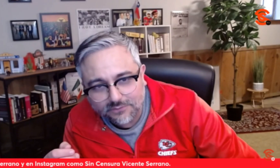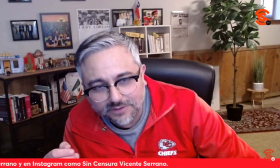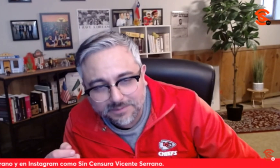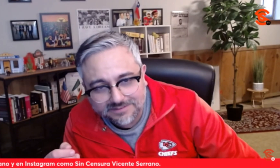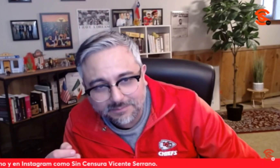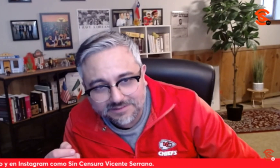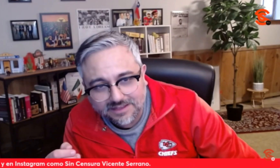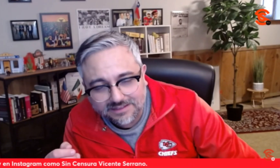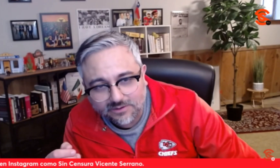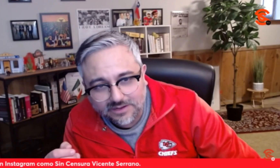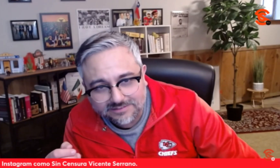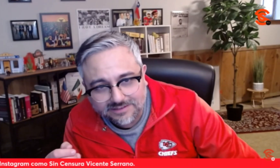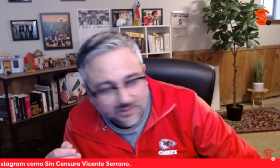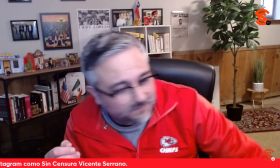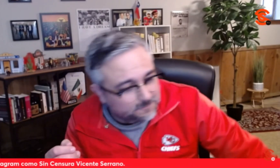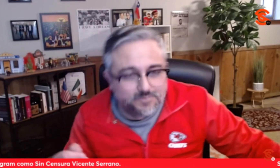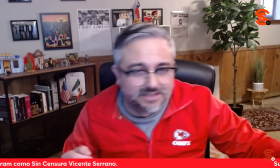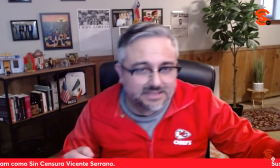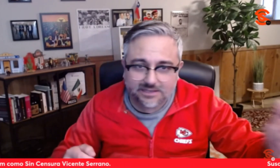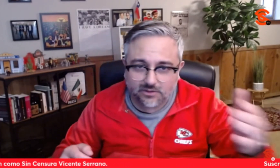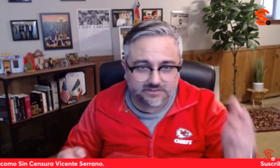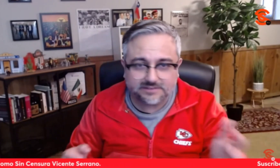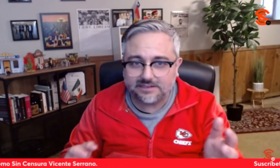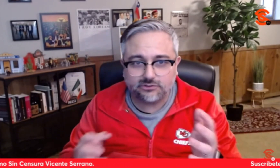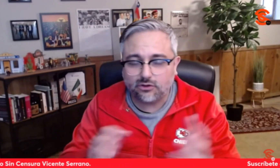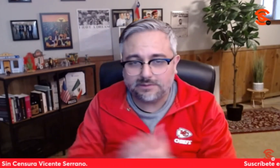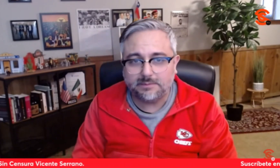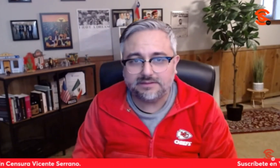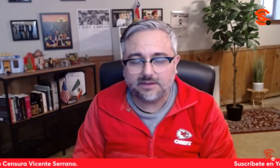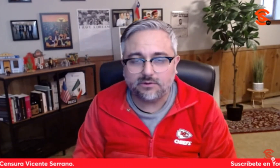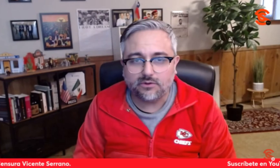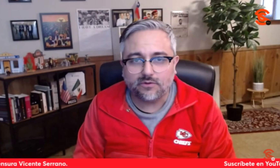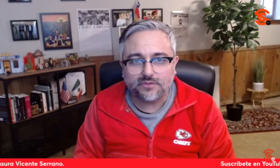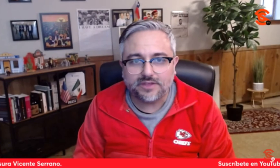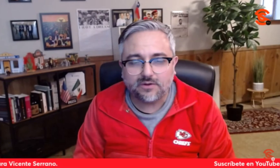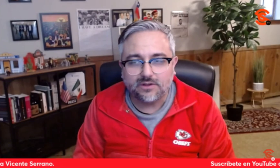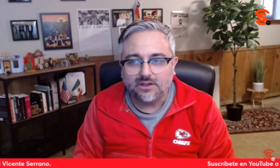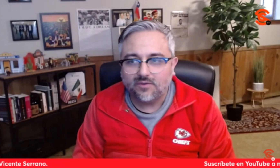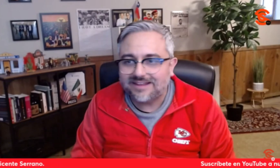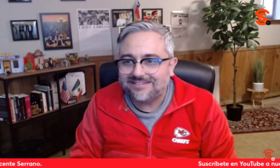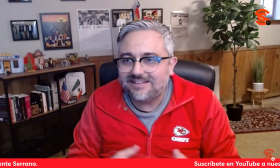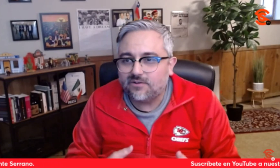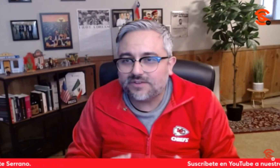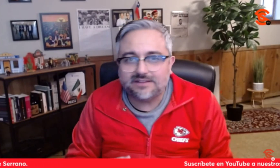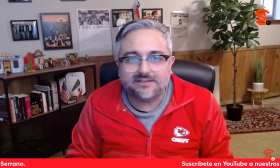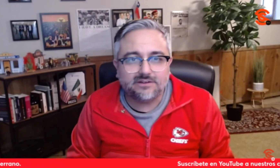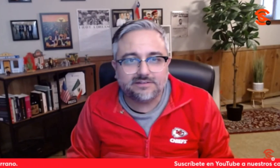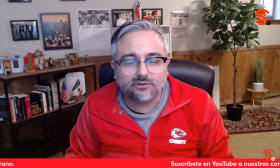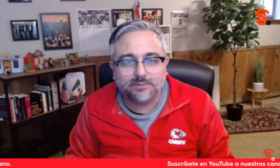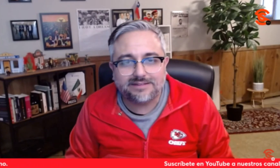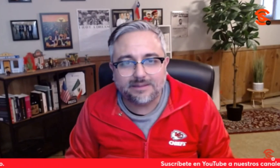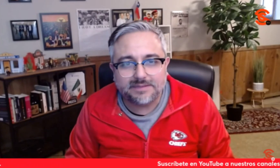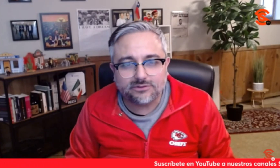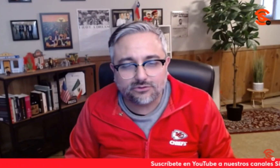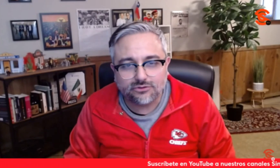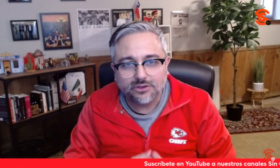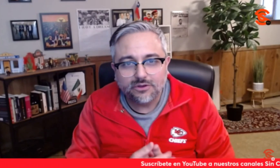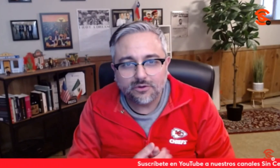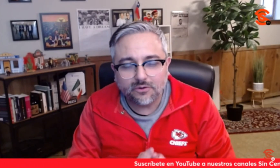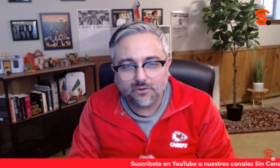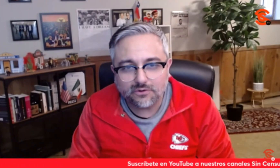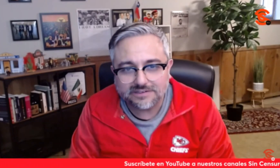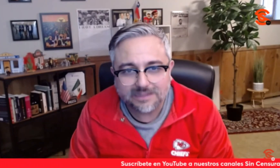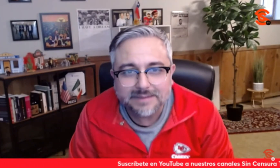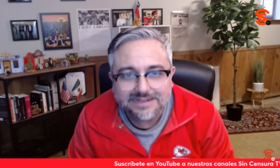el que se refiere precisamente a Genaro García Luna. Y quiero decirte que estoy completamente de acuerdo contigo. Una serie de contradicciones en los